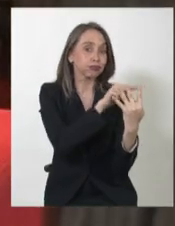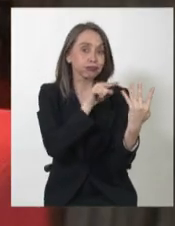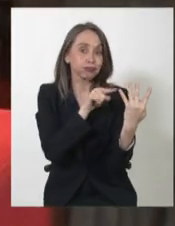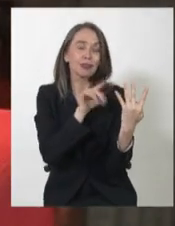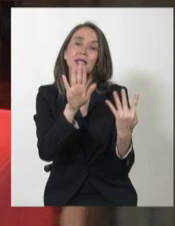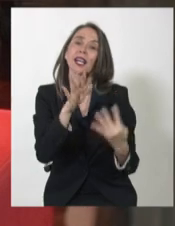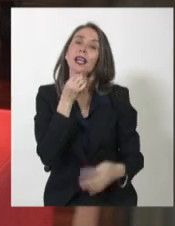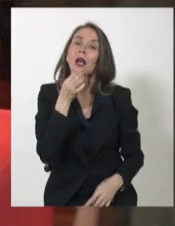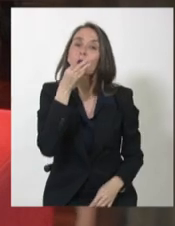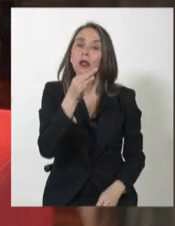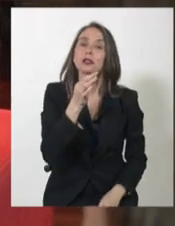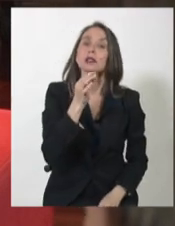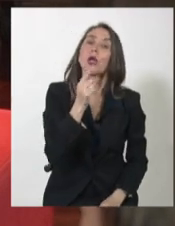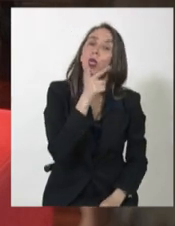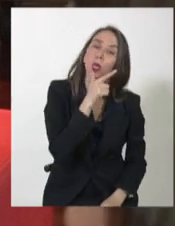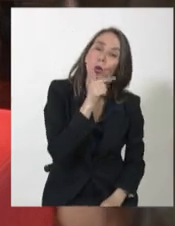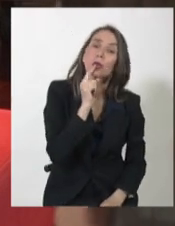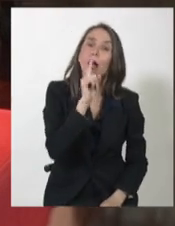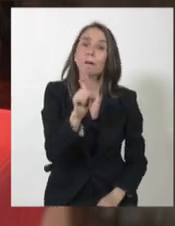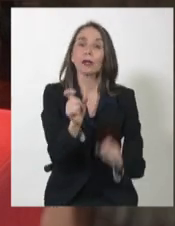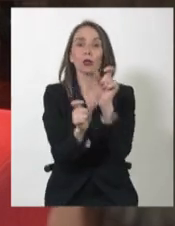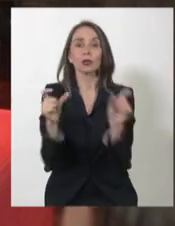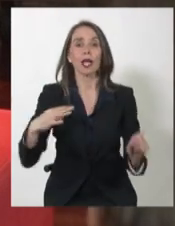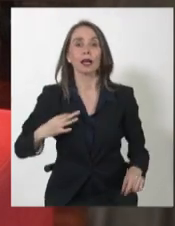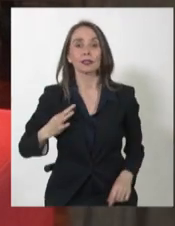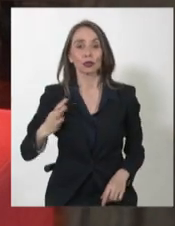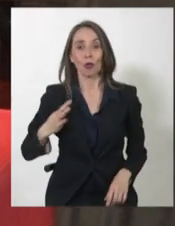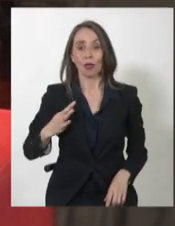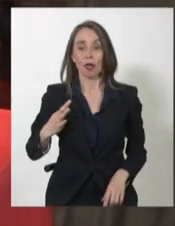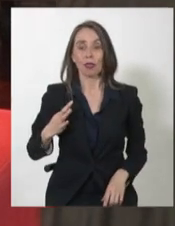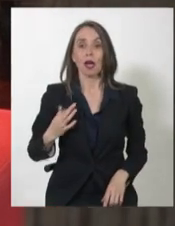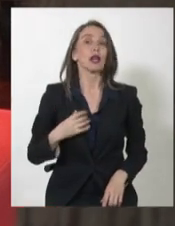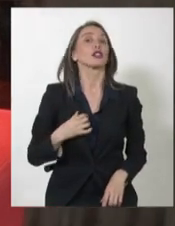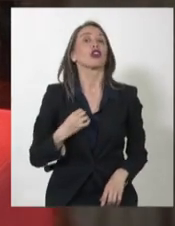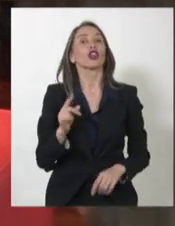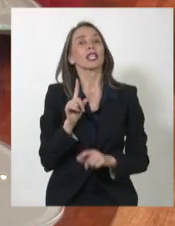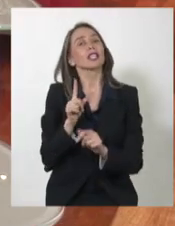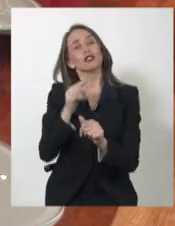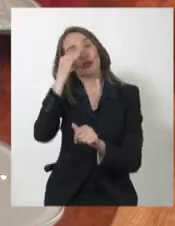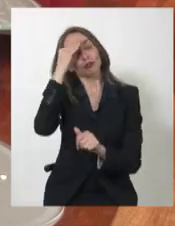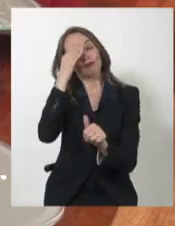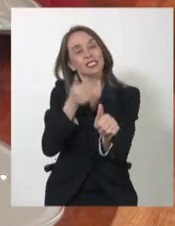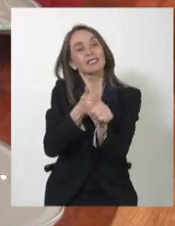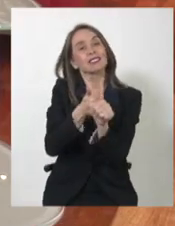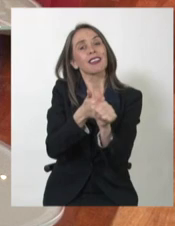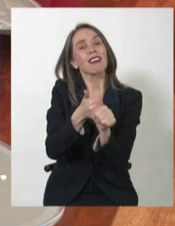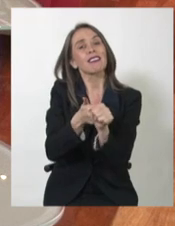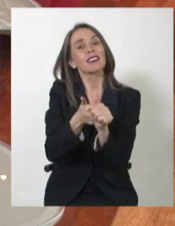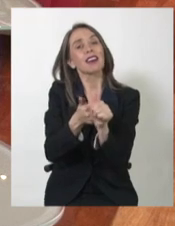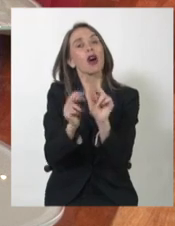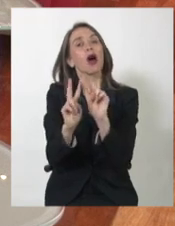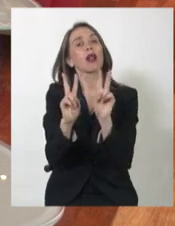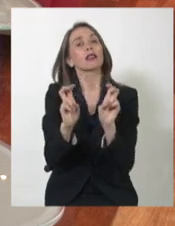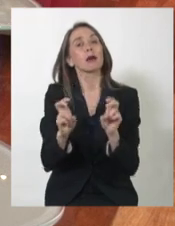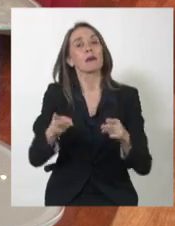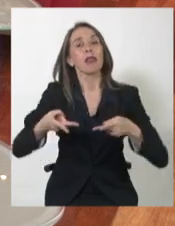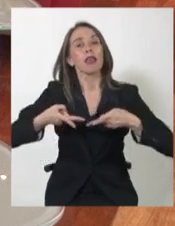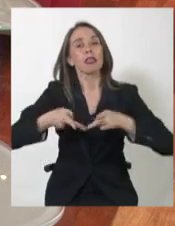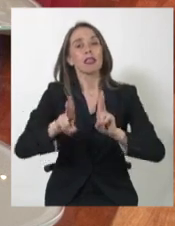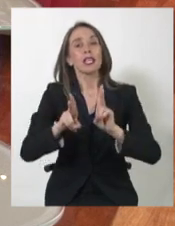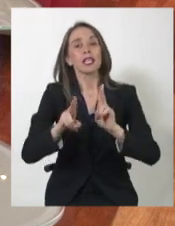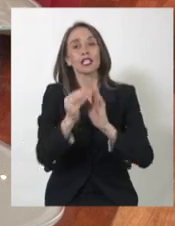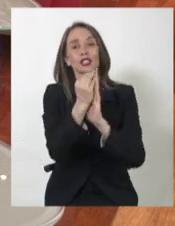algunas dudas o algunas preguntas que surgen de los ciudadanos que no necesariamente tienen mayor cercanía, ¿no es cierto?, con el tema del derecho